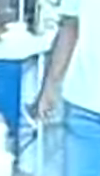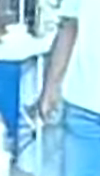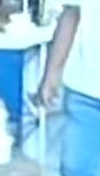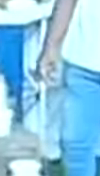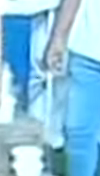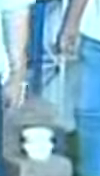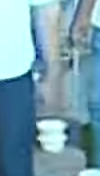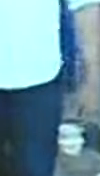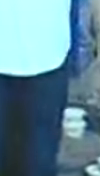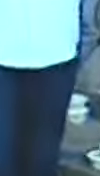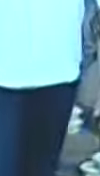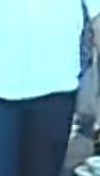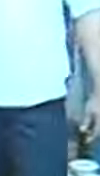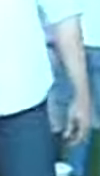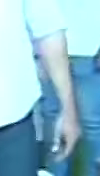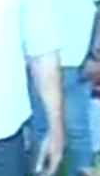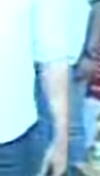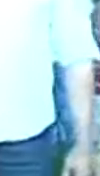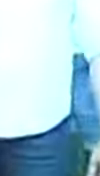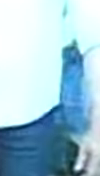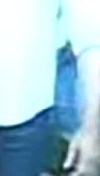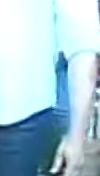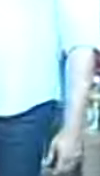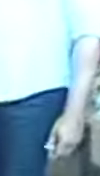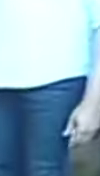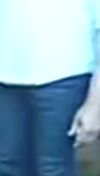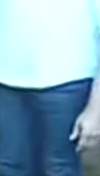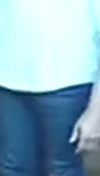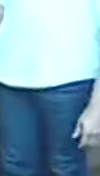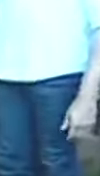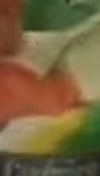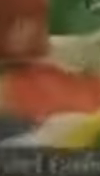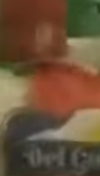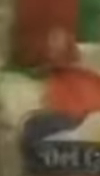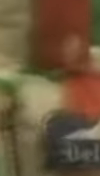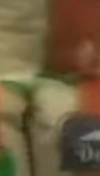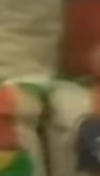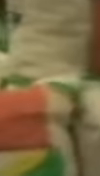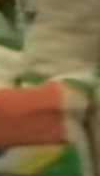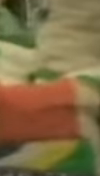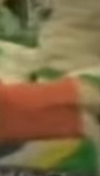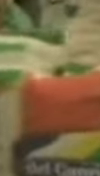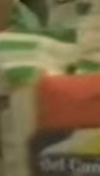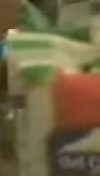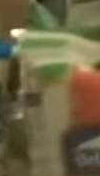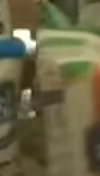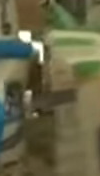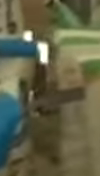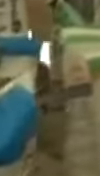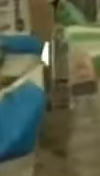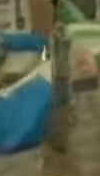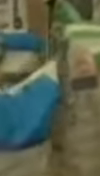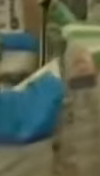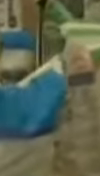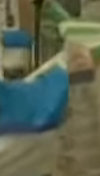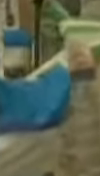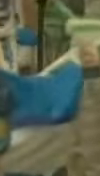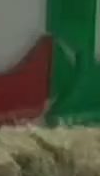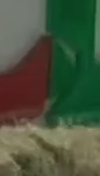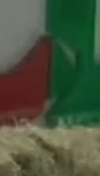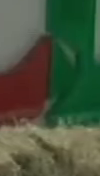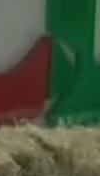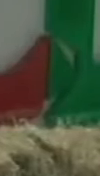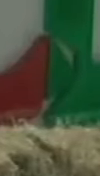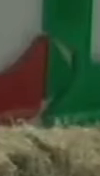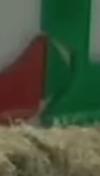llamadas sanciones a nuestro país y sobre todo al estado Guárico. Allí vemos entonces el jefe de estado recorriendo